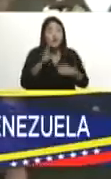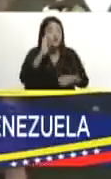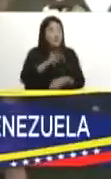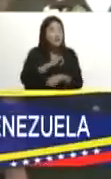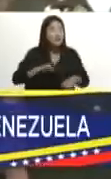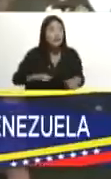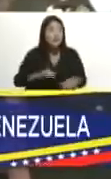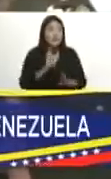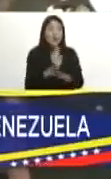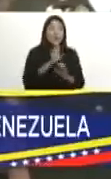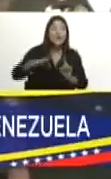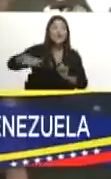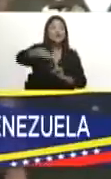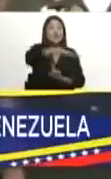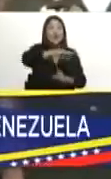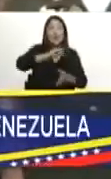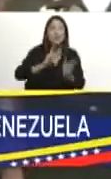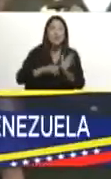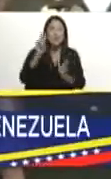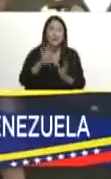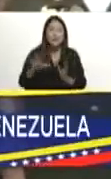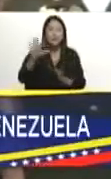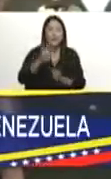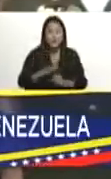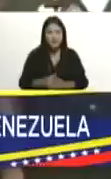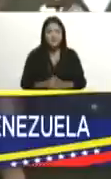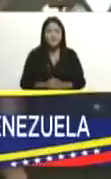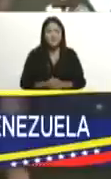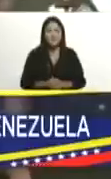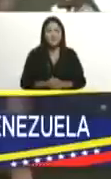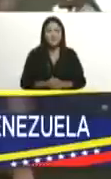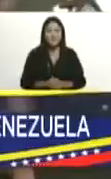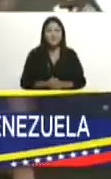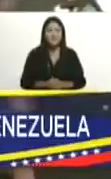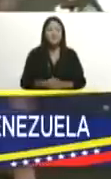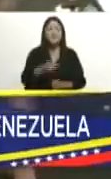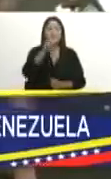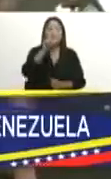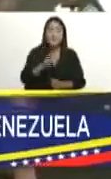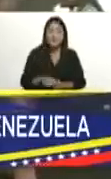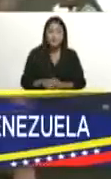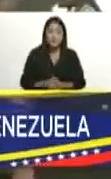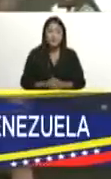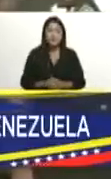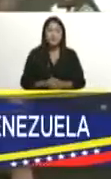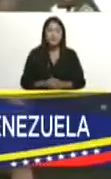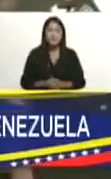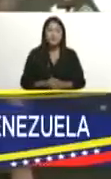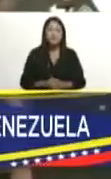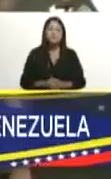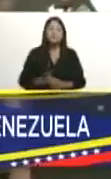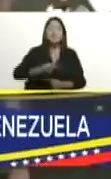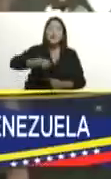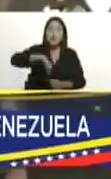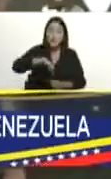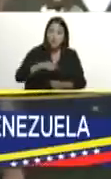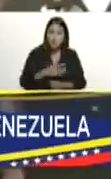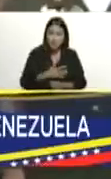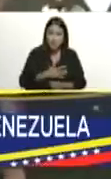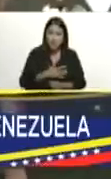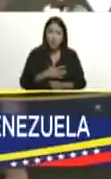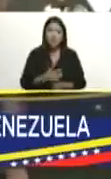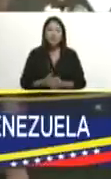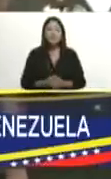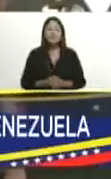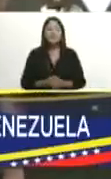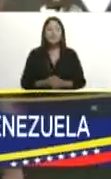la defensa integral de la nación. De igual modo, seguiremos materializando con mayor ahínco y